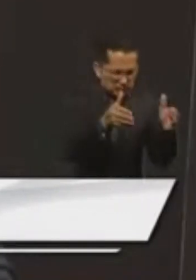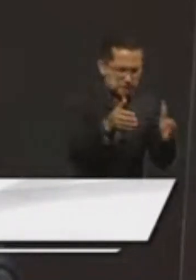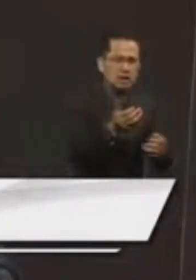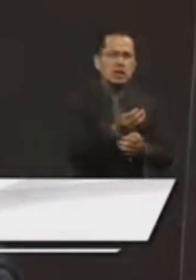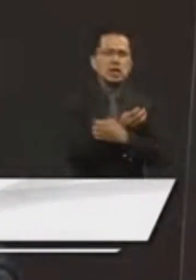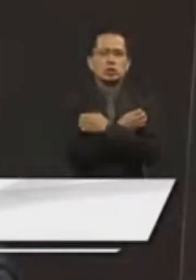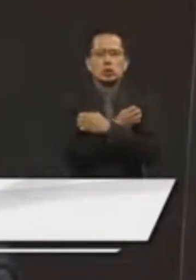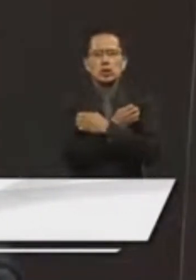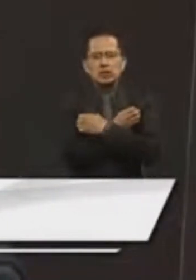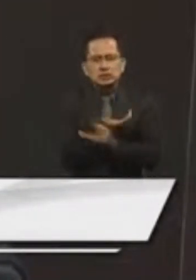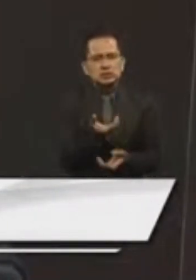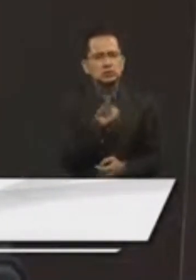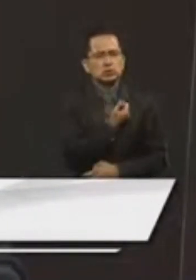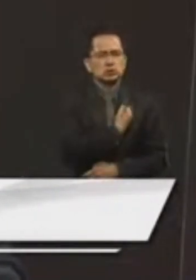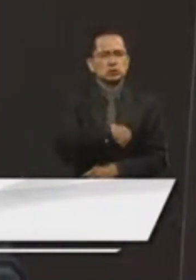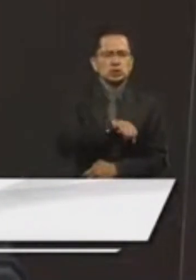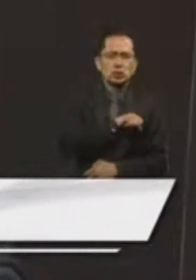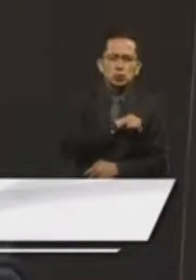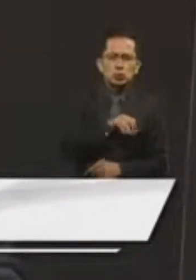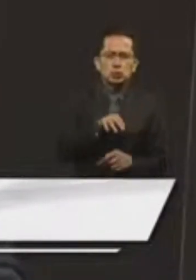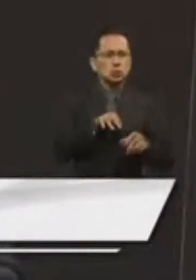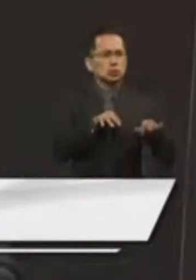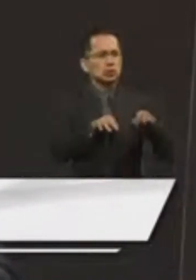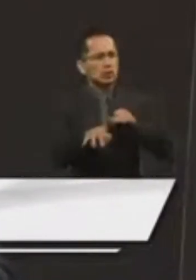empleo, el medio ambiente,